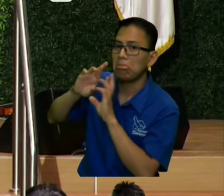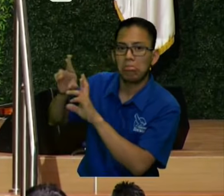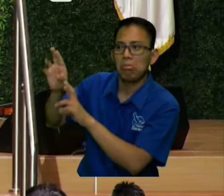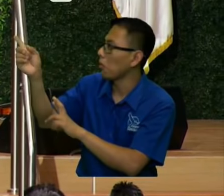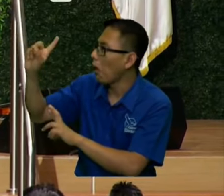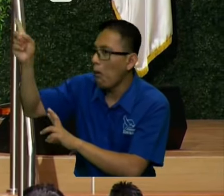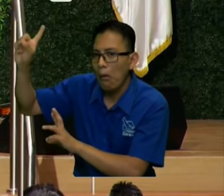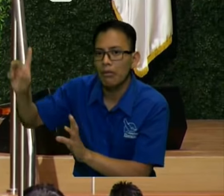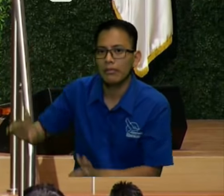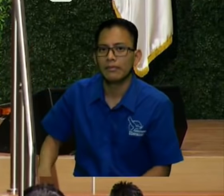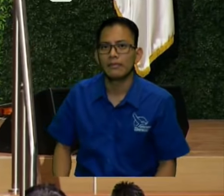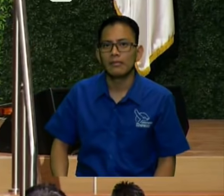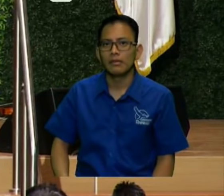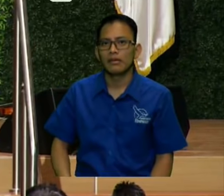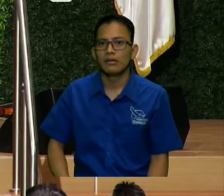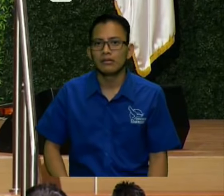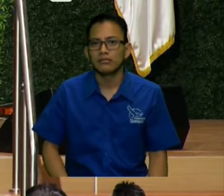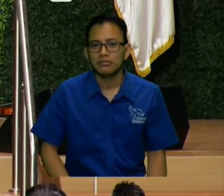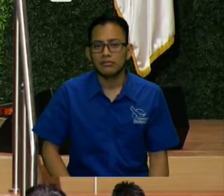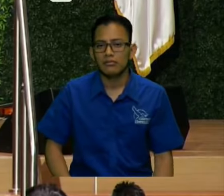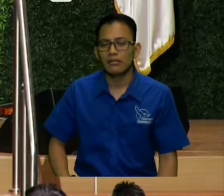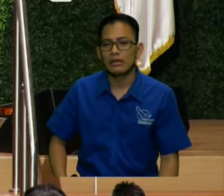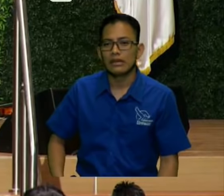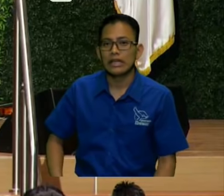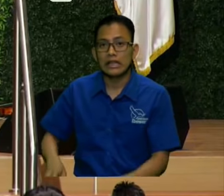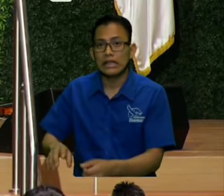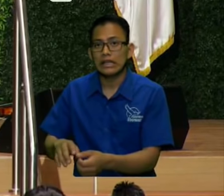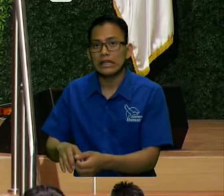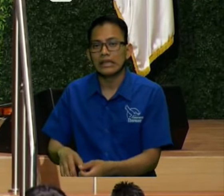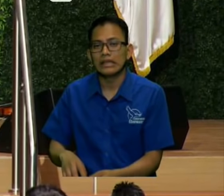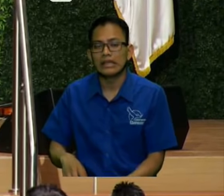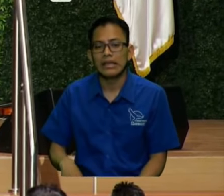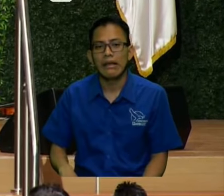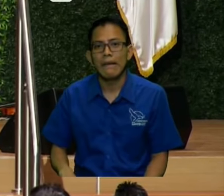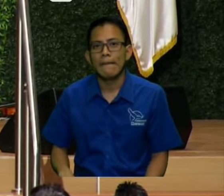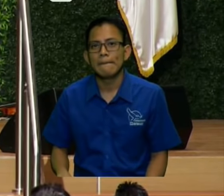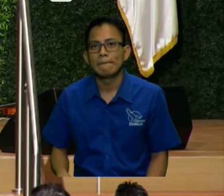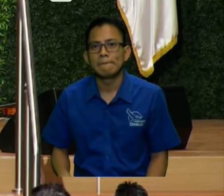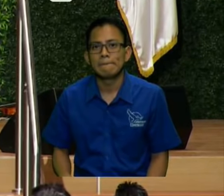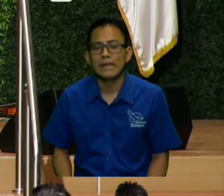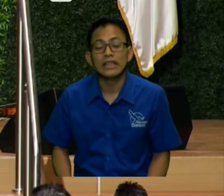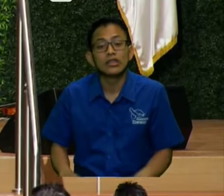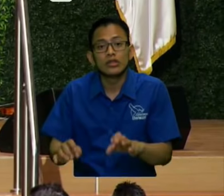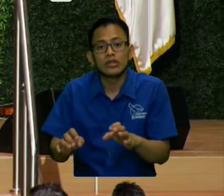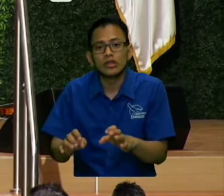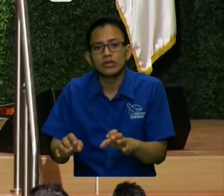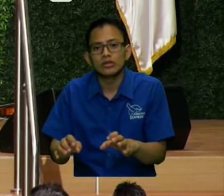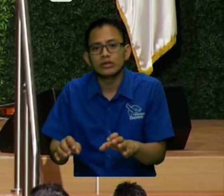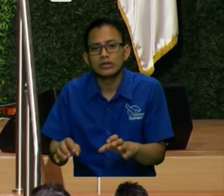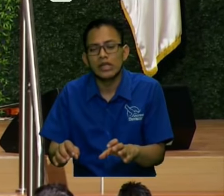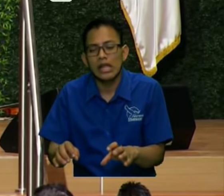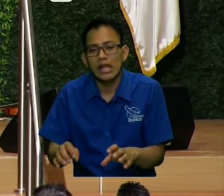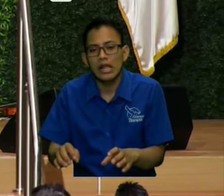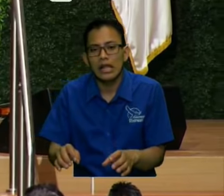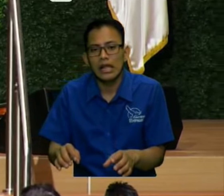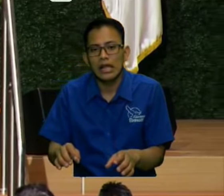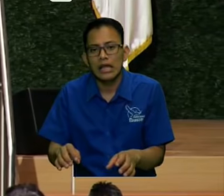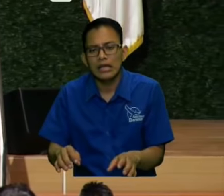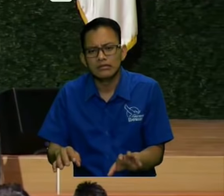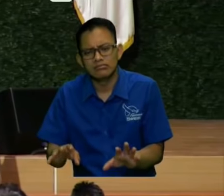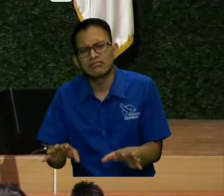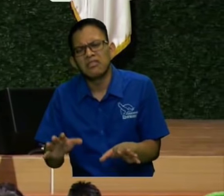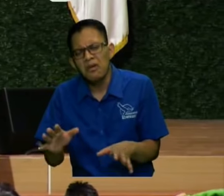carrera tan importante y tan beneficiosa para la humanidad, pero más importante la vida eterna, ¿cómo pretenden que con una vez el domingo